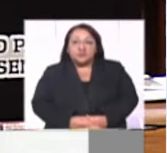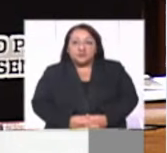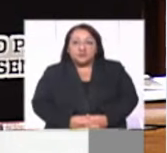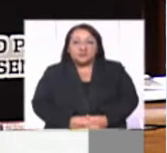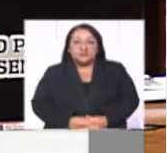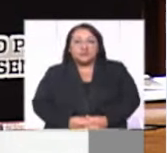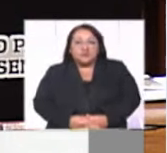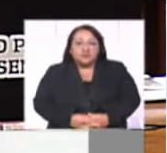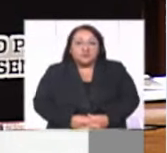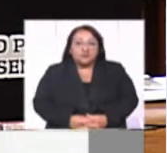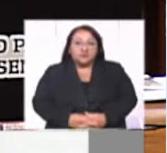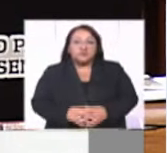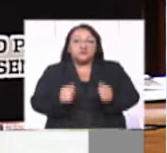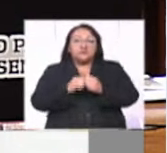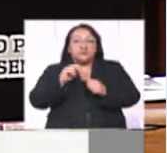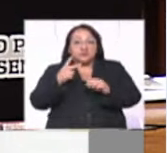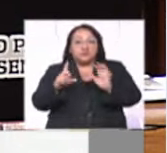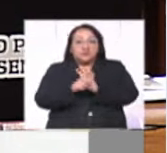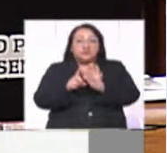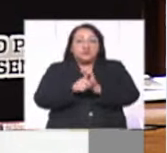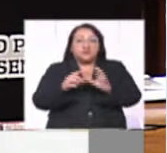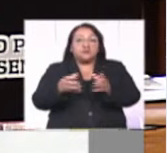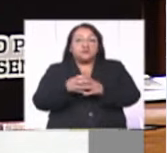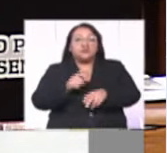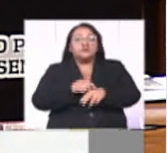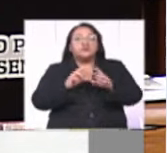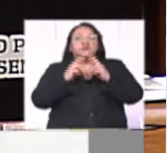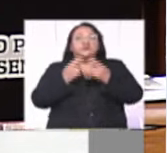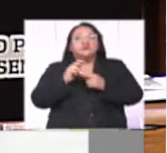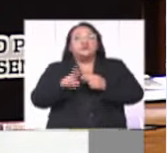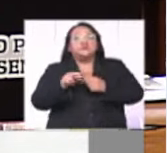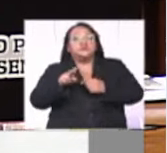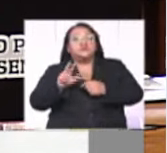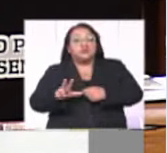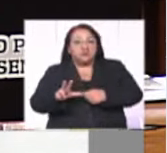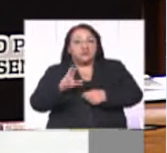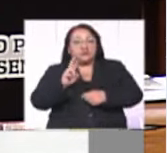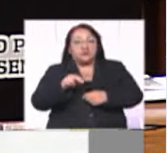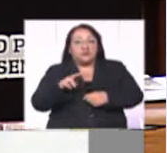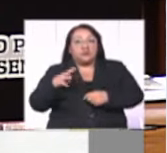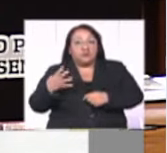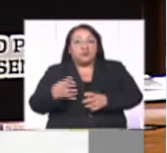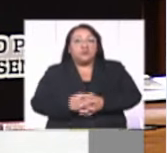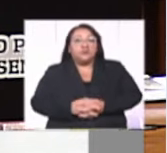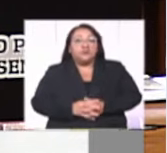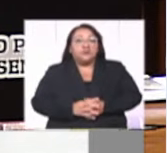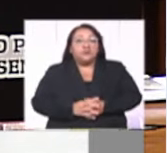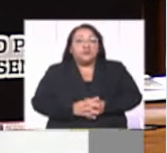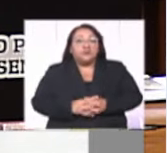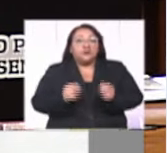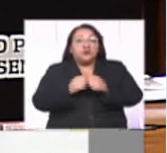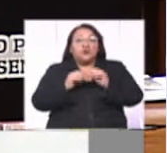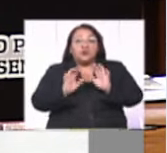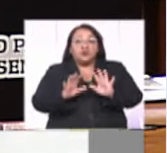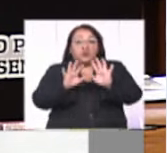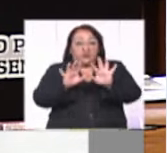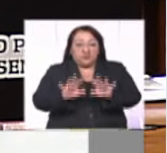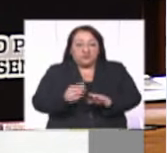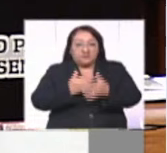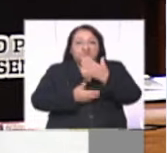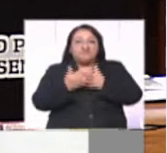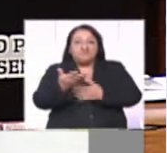correspondiente a la segunda legislatura ordinaria del periodo anual de sesiones 2023-2024 y cuyo texto ha sido